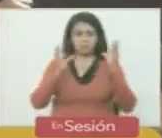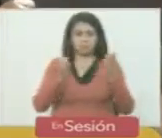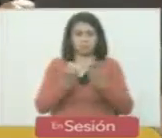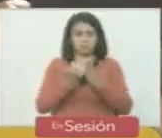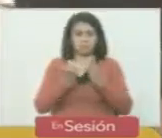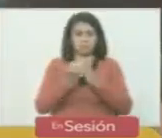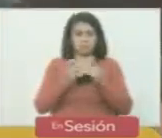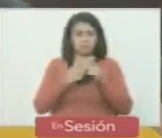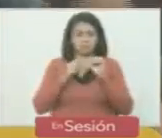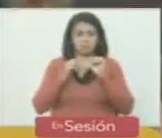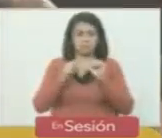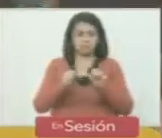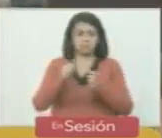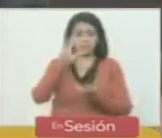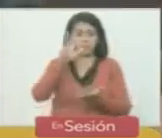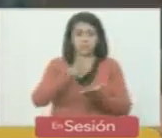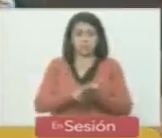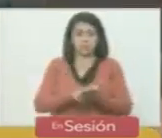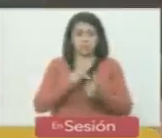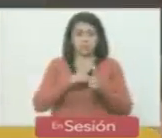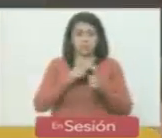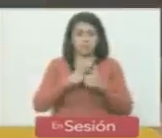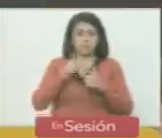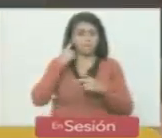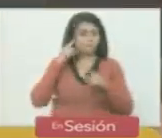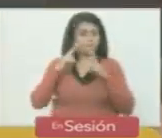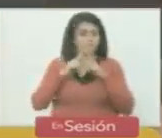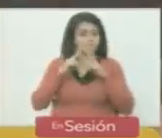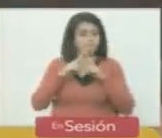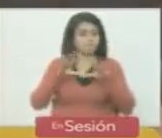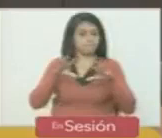Tierra. Fue aprobado entonces y reconocido